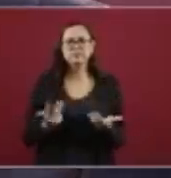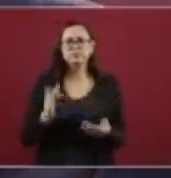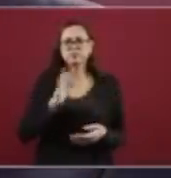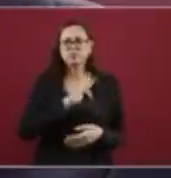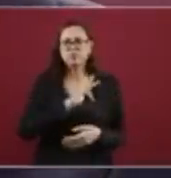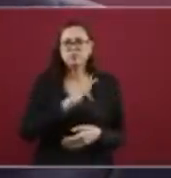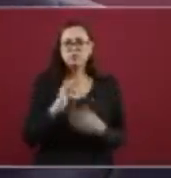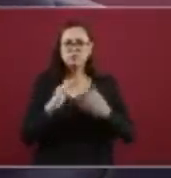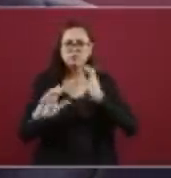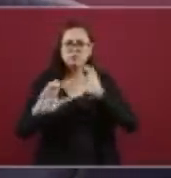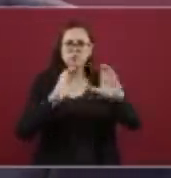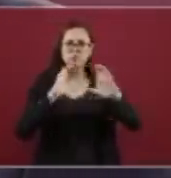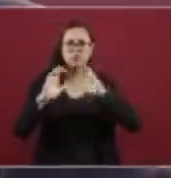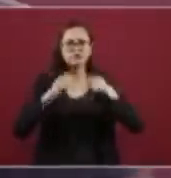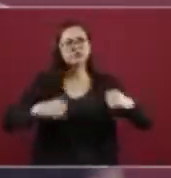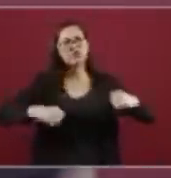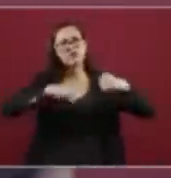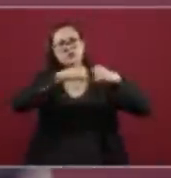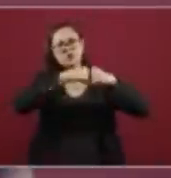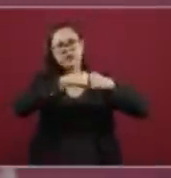la comunicación en la frontera.